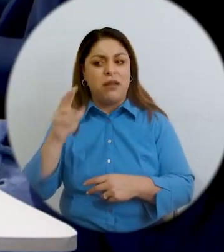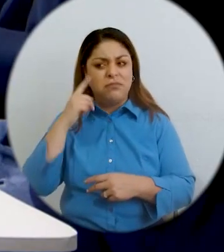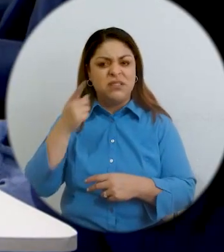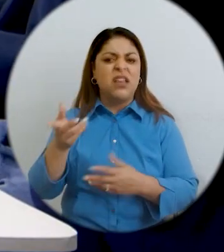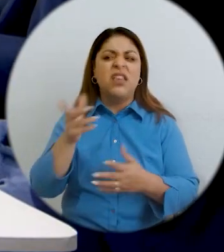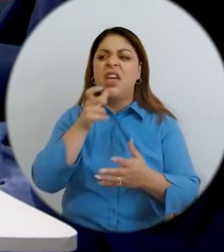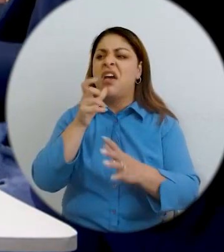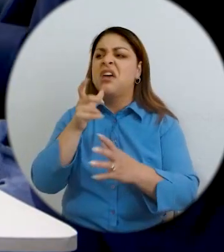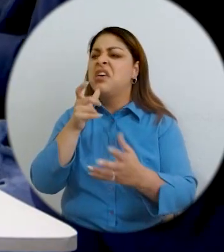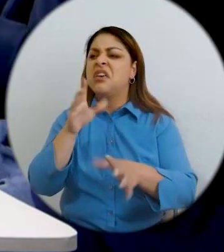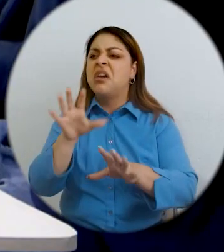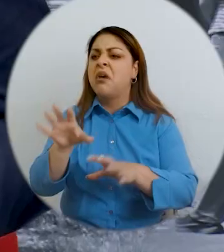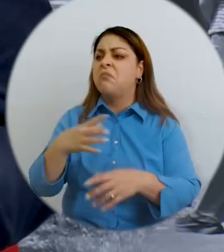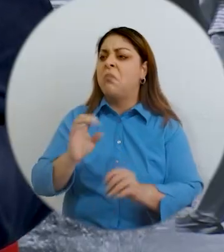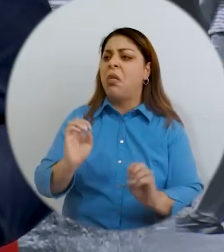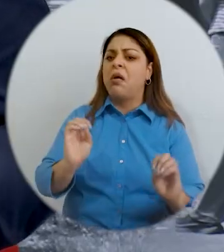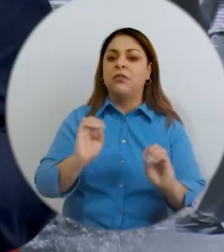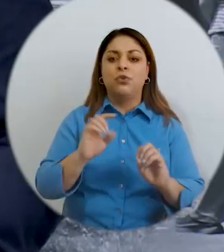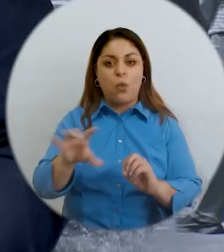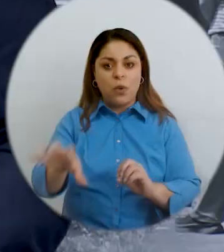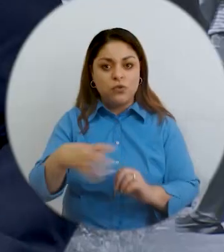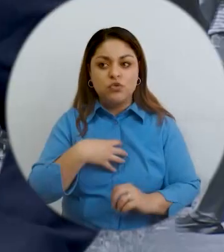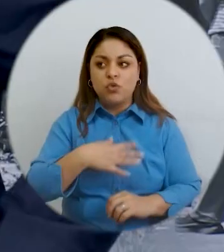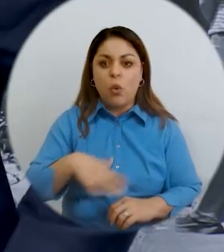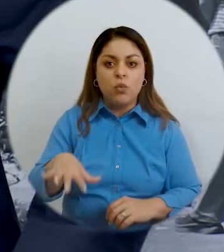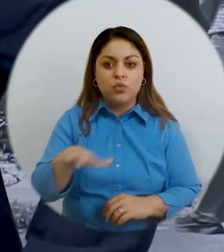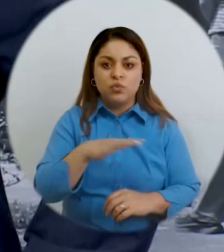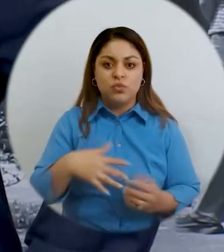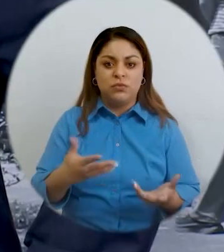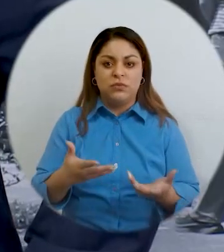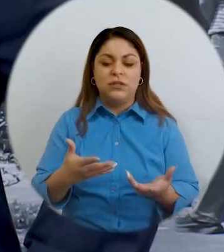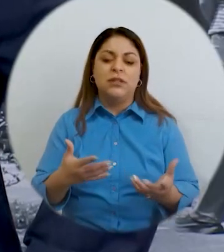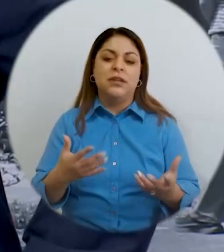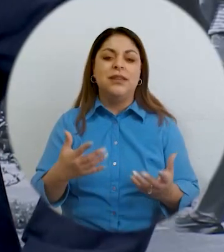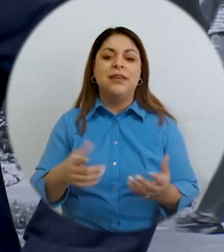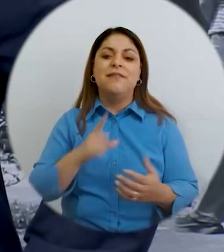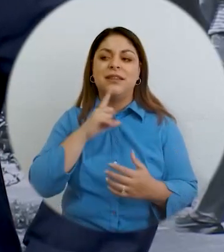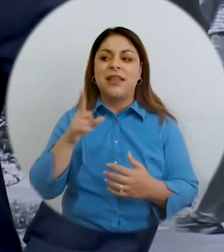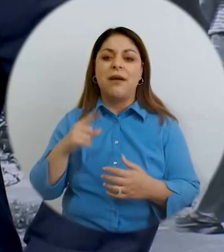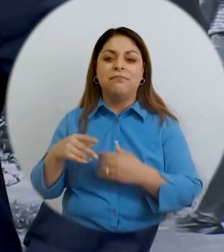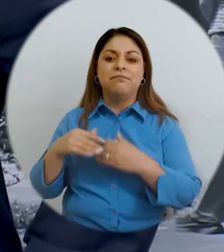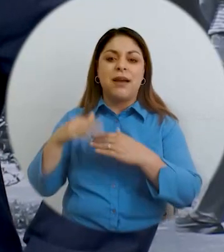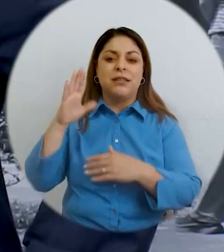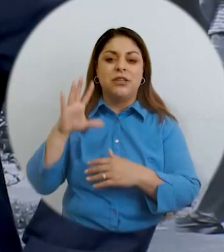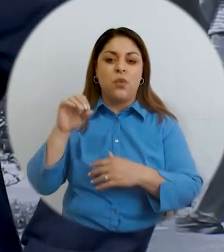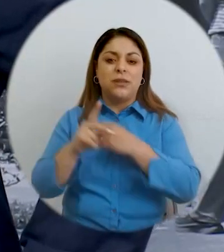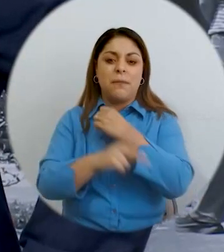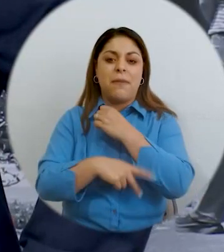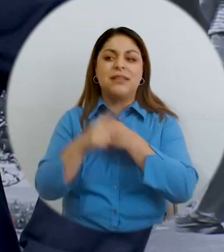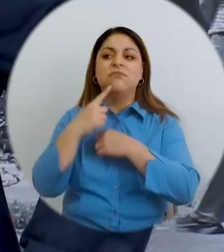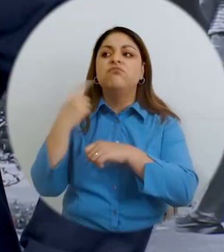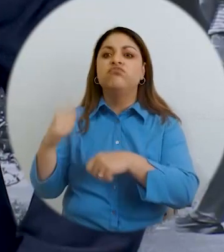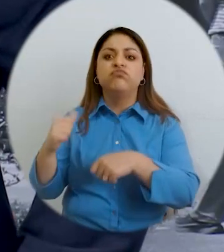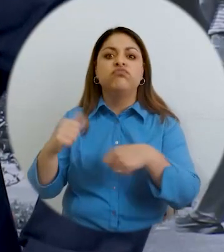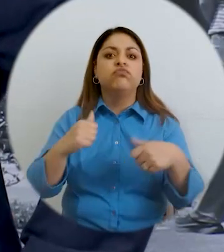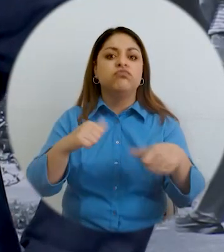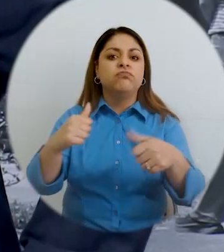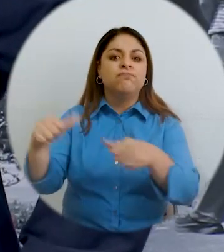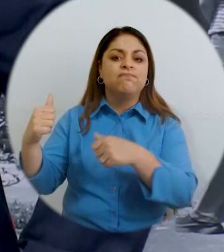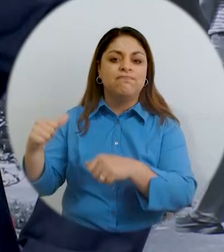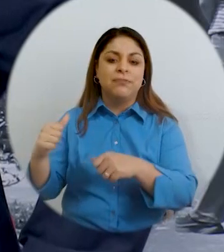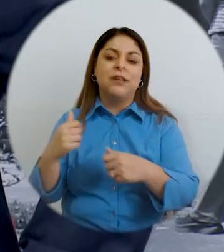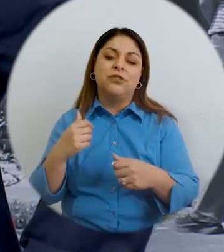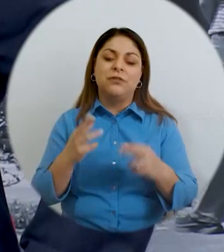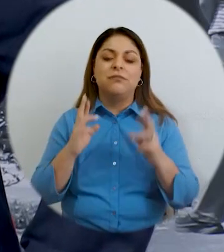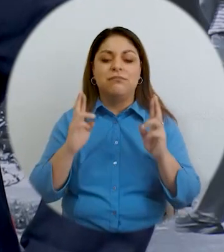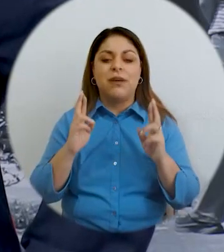nadie, hoy entender que es de todas y todos, ¿verdad? Y bueno, tuvimos la ratificación de más de 50 países ya, y se espera que para